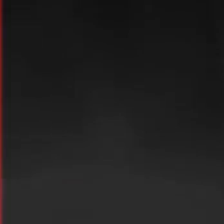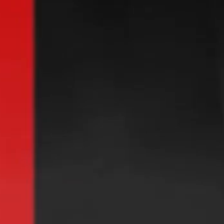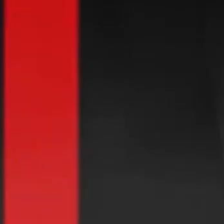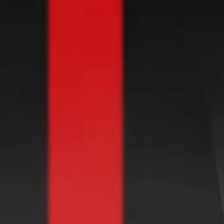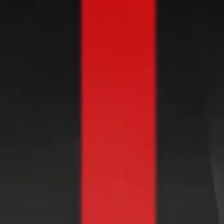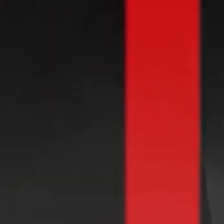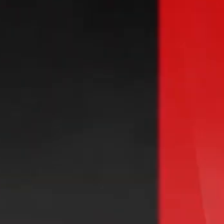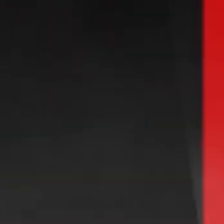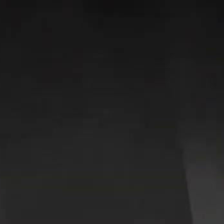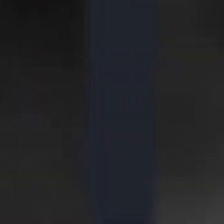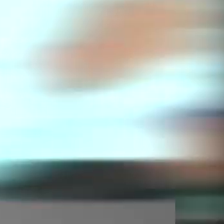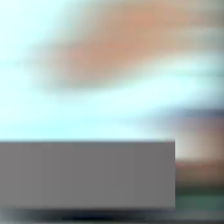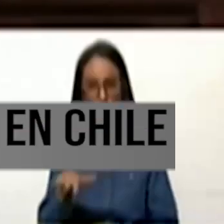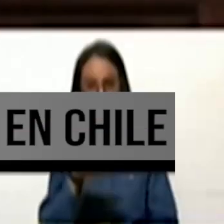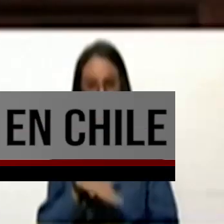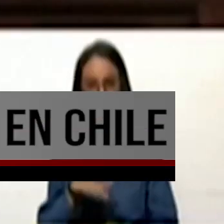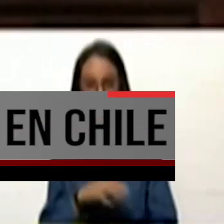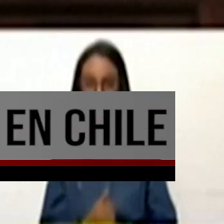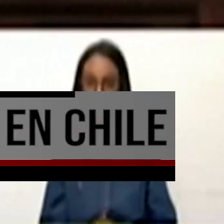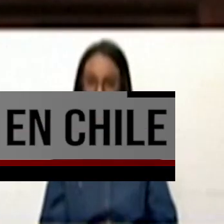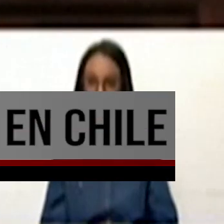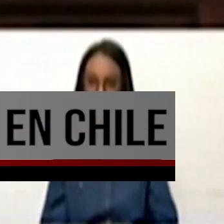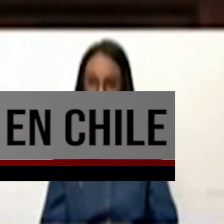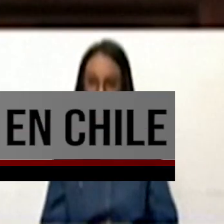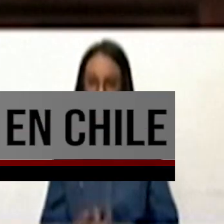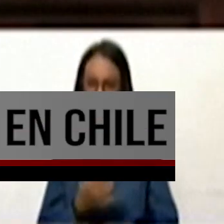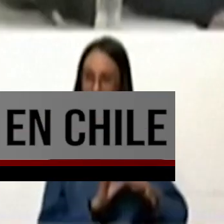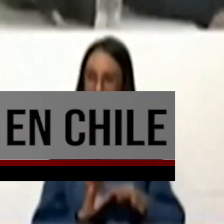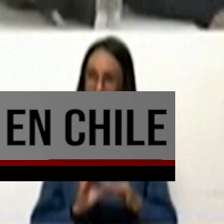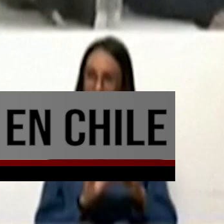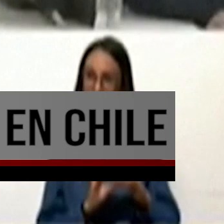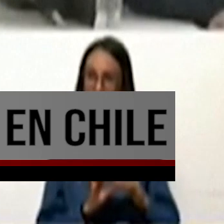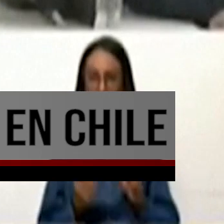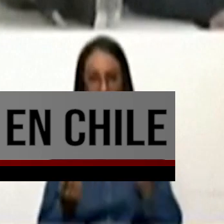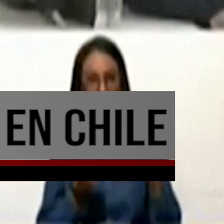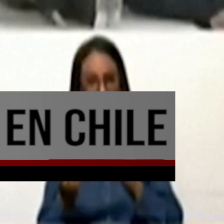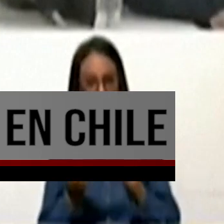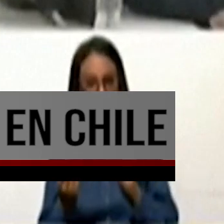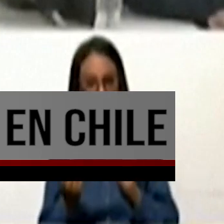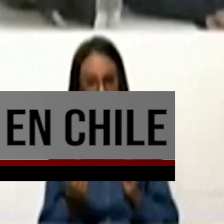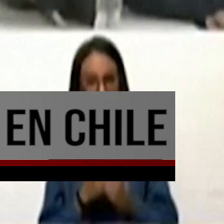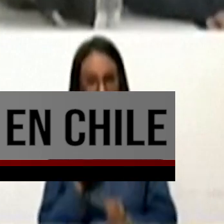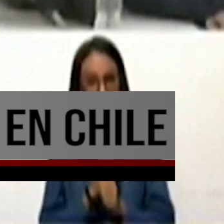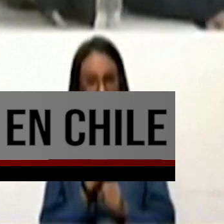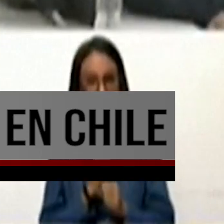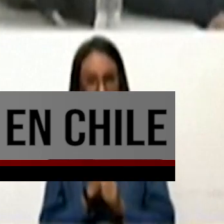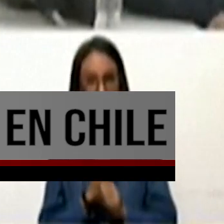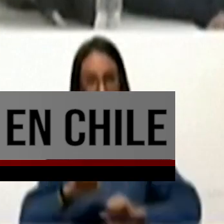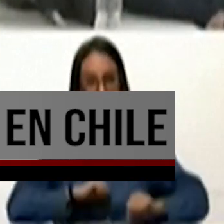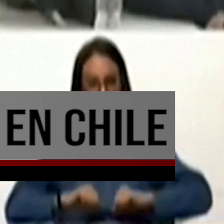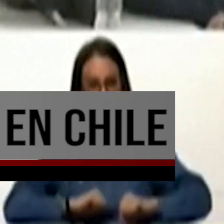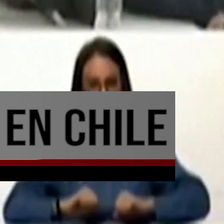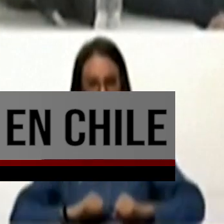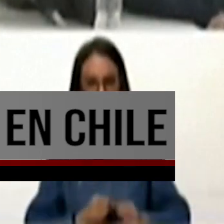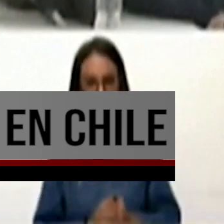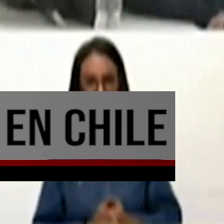Grupo El Deber informa. El presidente de Venezuela, Nicolás Maduro, criticó la falta de liderazgo para defender la nueva propuesta